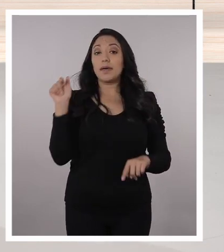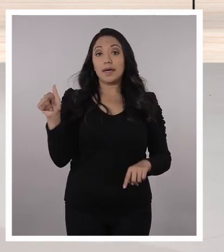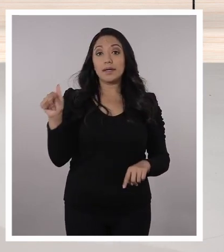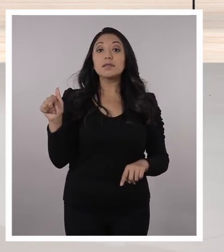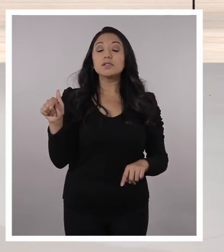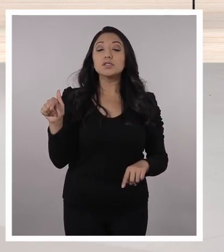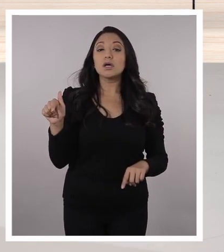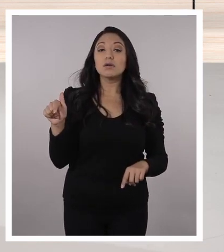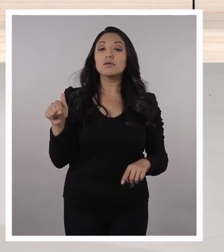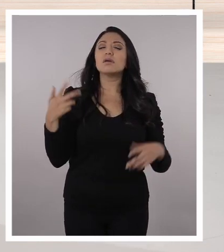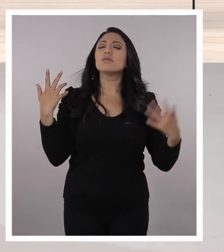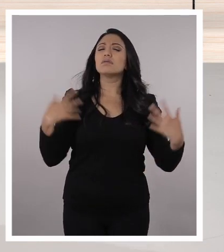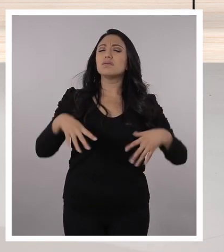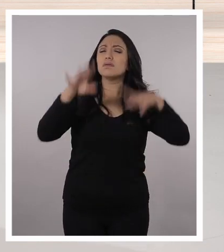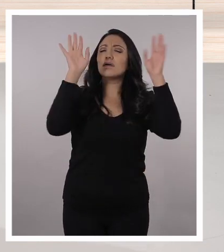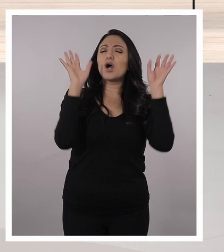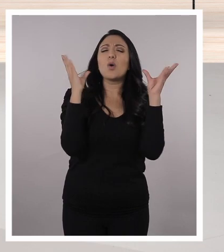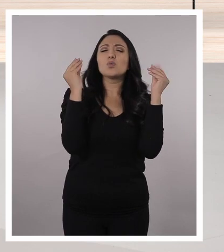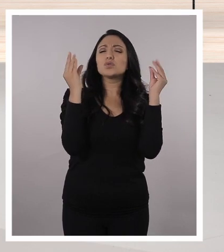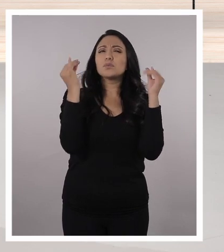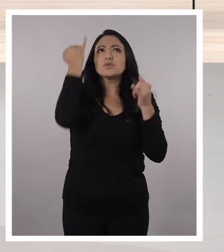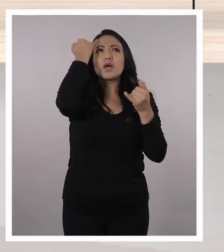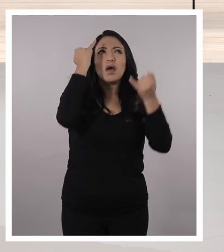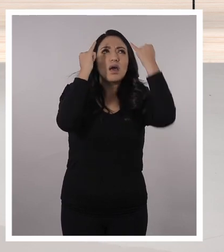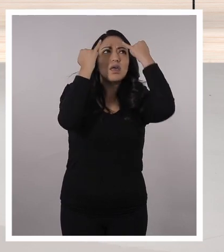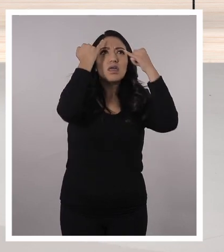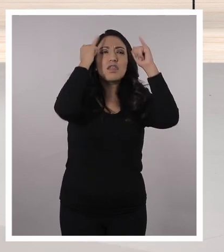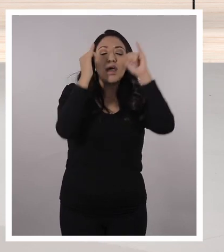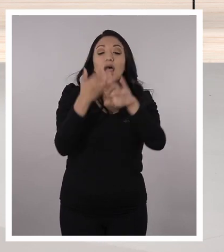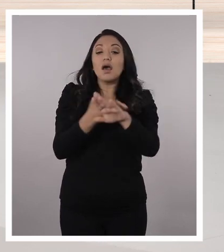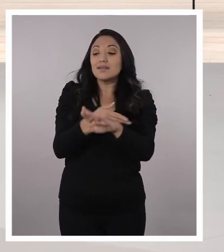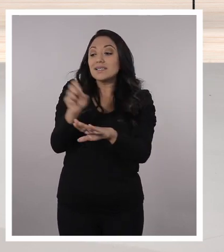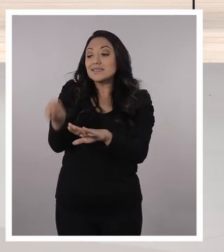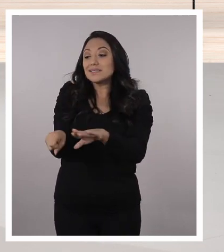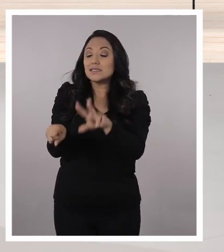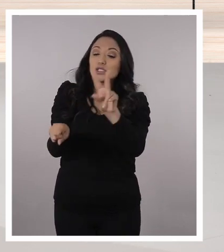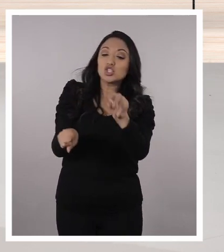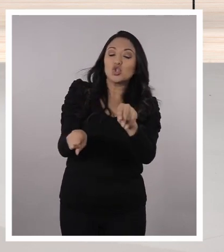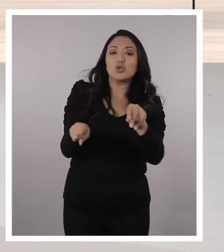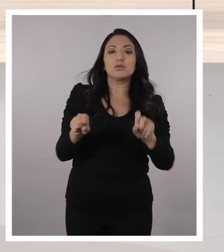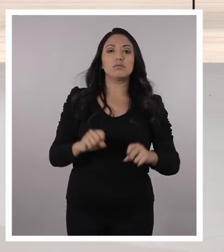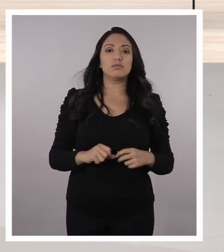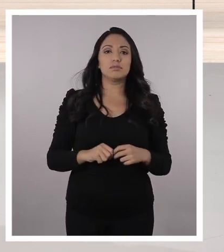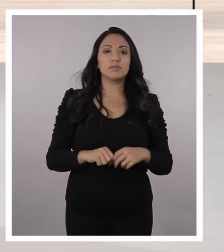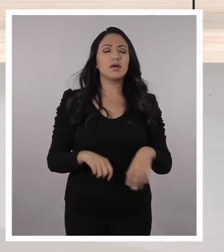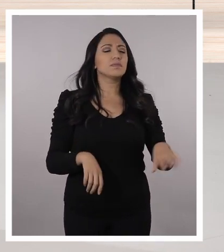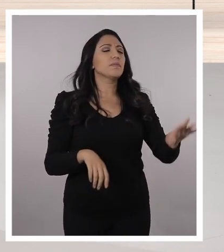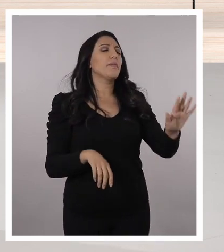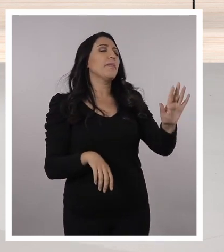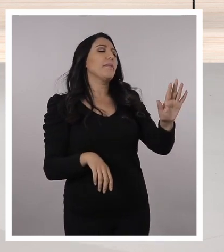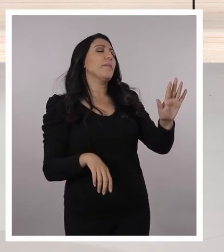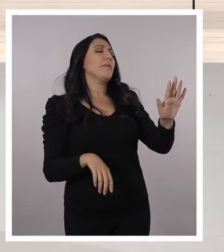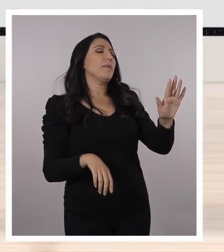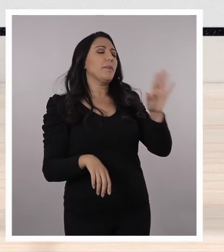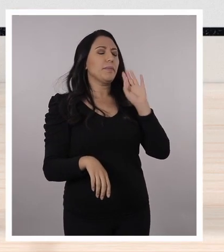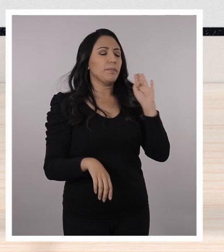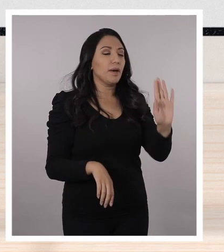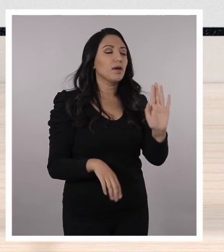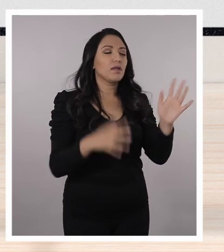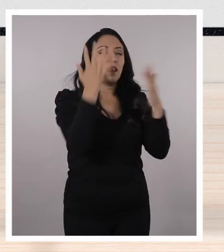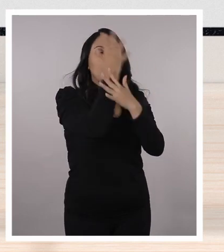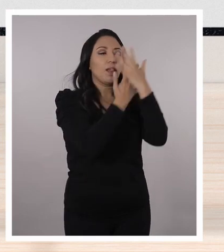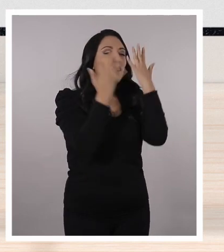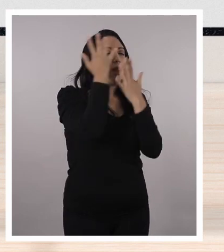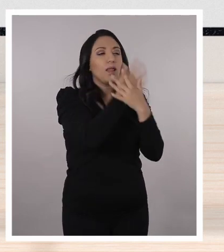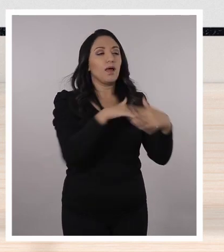esa actividad se plantean varias hipótesis antes de definir si es o no es un fósil. A ver, espérame un ratito,